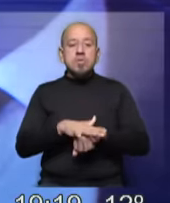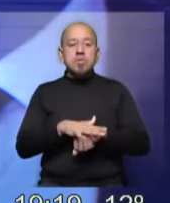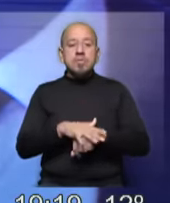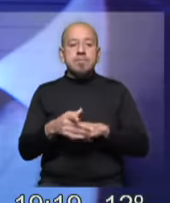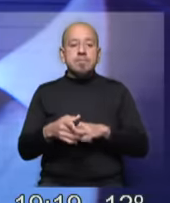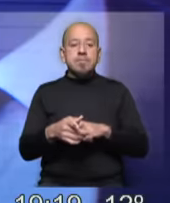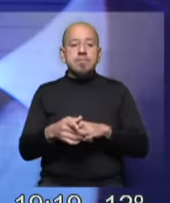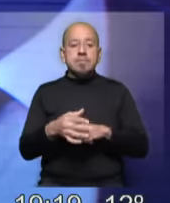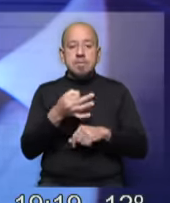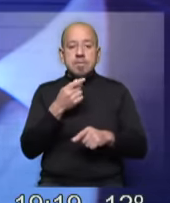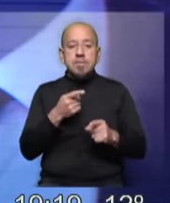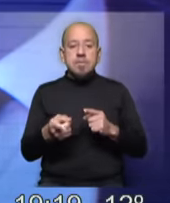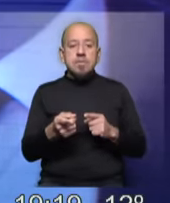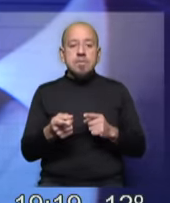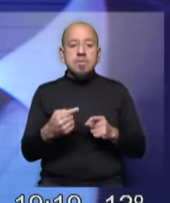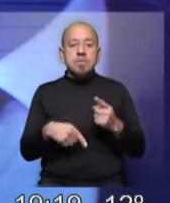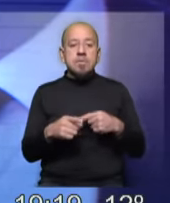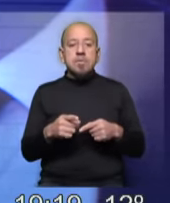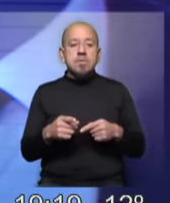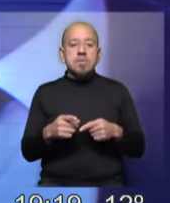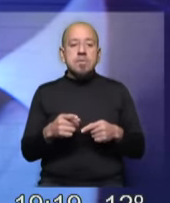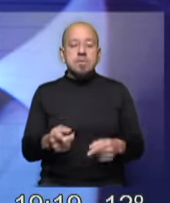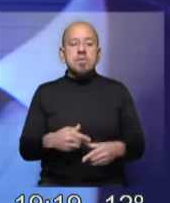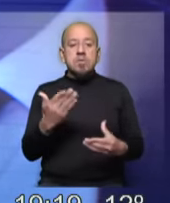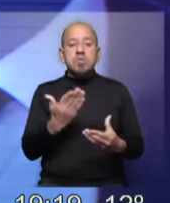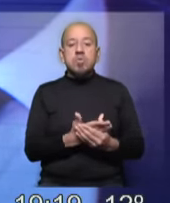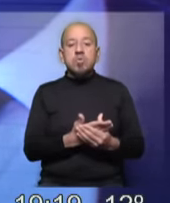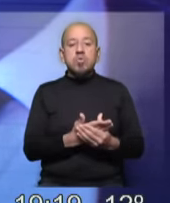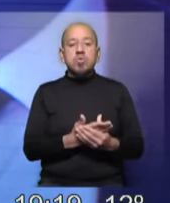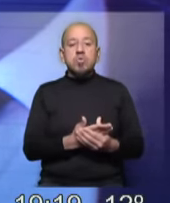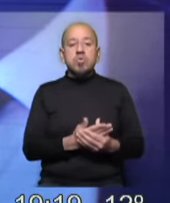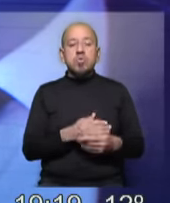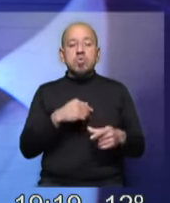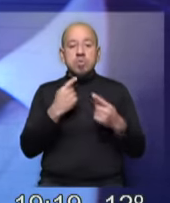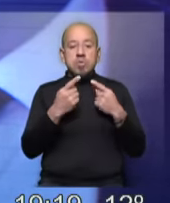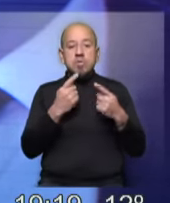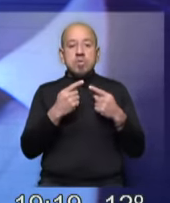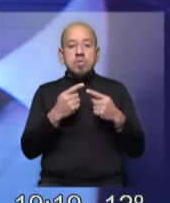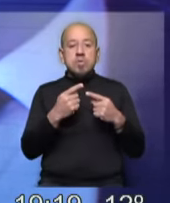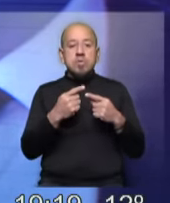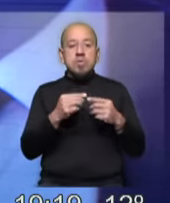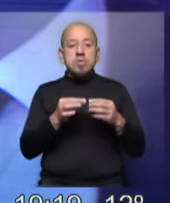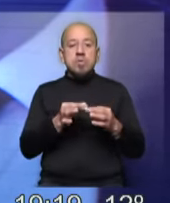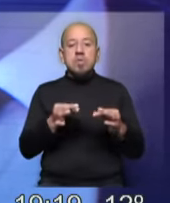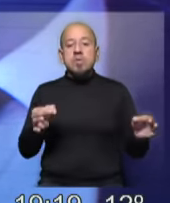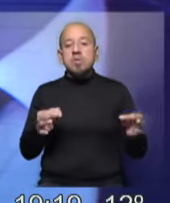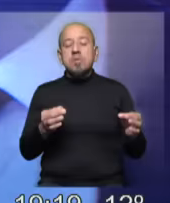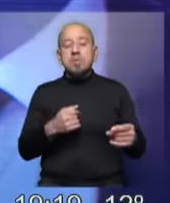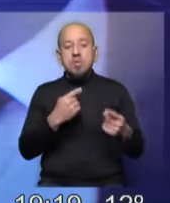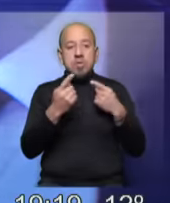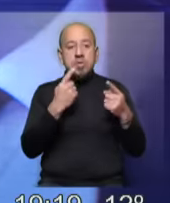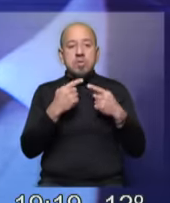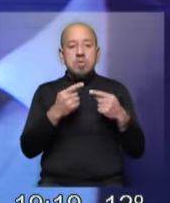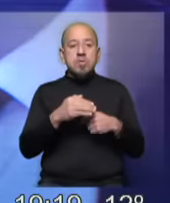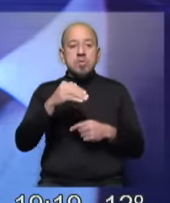H decide justamente entregar en un sobre cerrado las conversaciones que tuvo, en un sobre cerrado y reservado, las conversaciones que tuvo